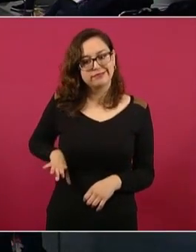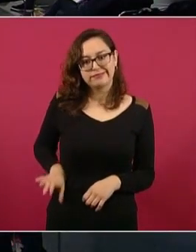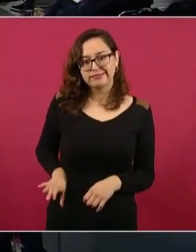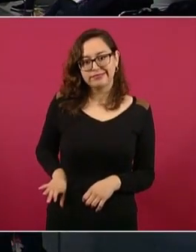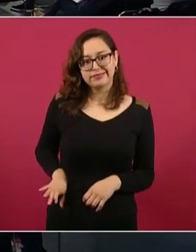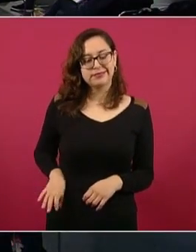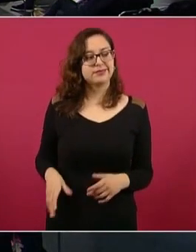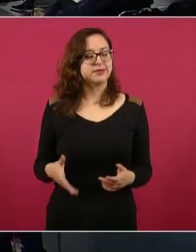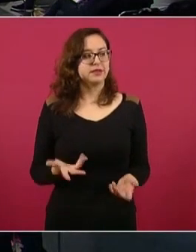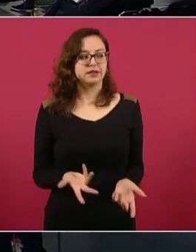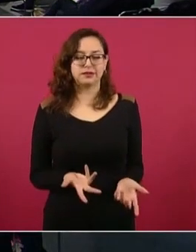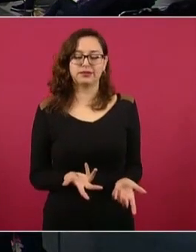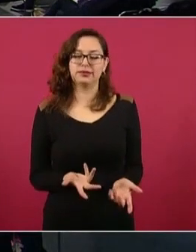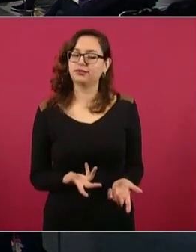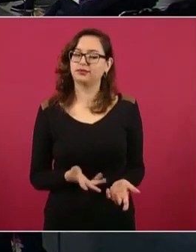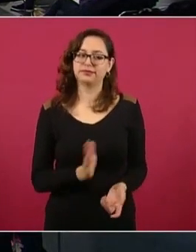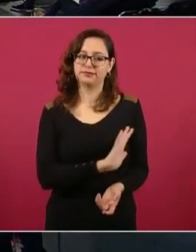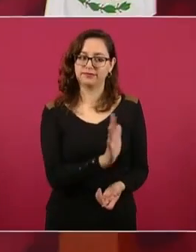última milla,